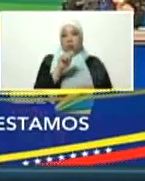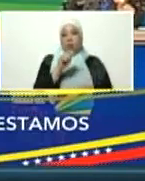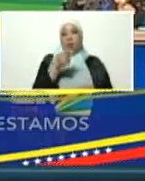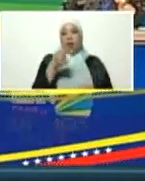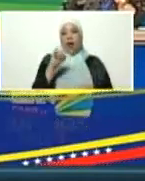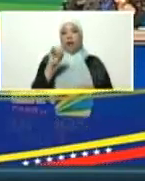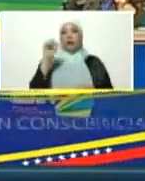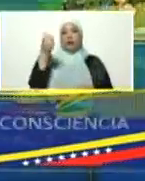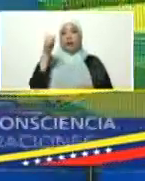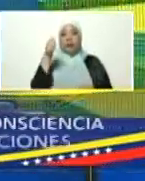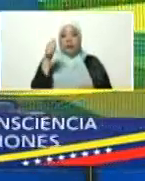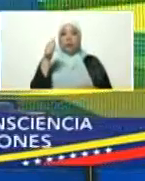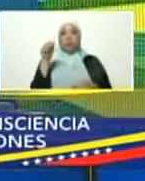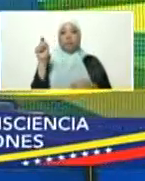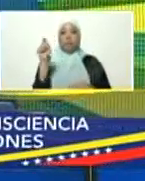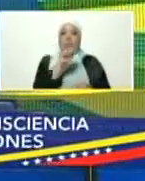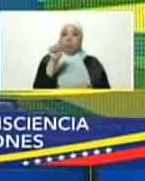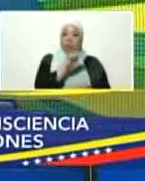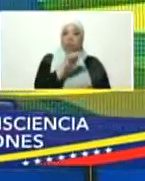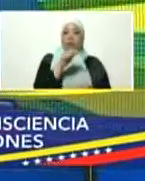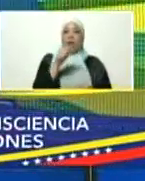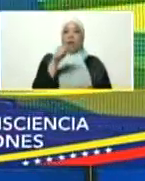Los últimos dos trimestres del año pasado.